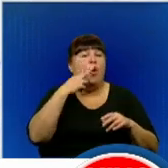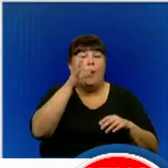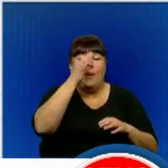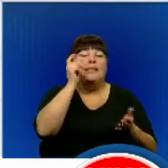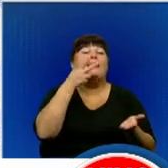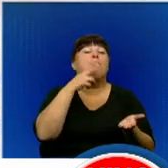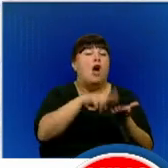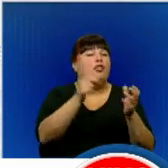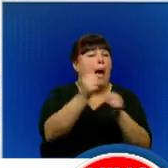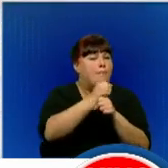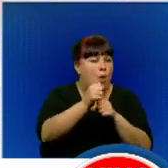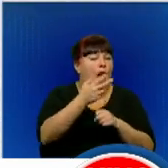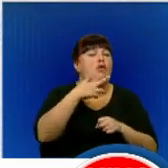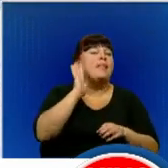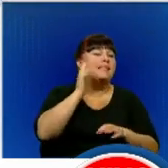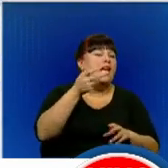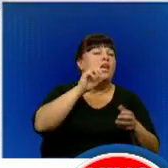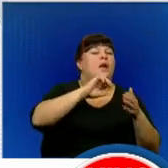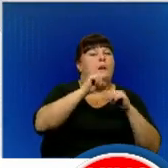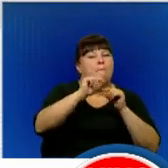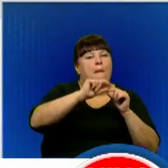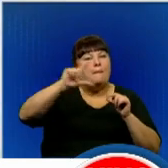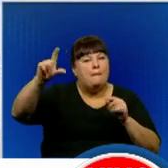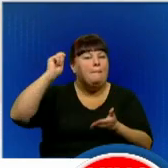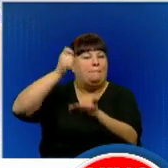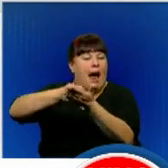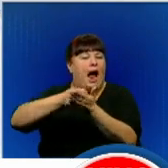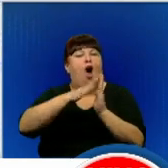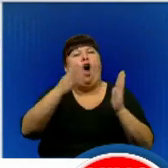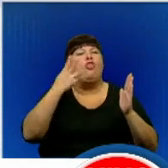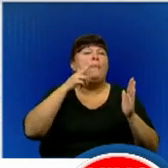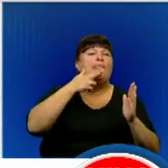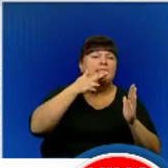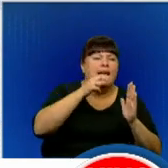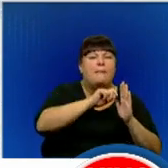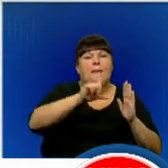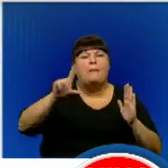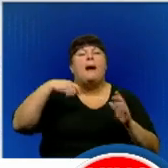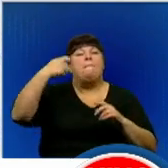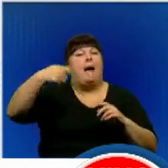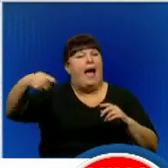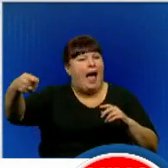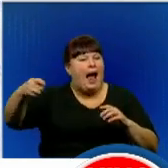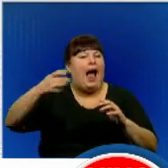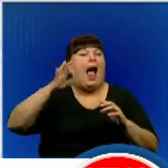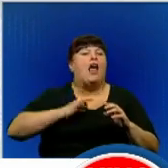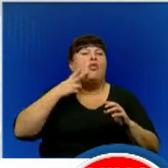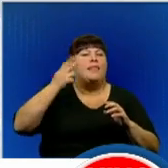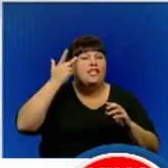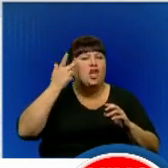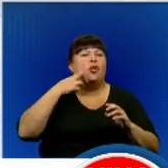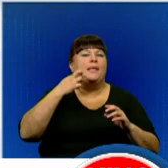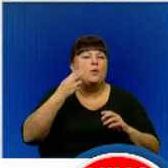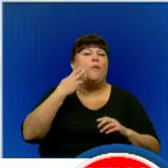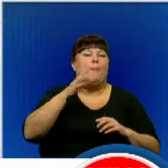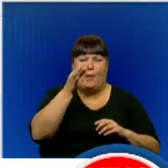impuesto que fue aprobado en el 2016 progresivo para ir aplicando el 2017 progresivo para ir aplicando en el 18 19 y